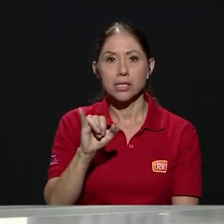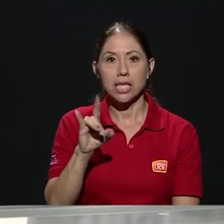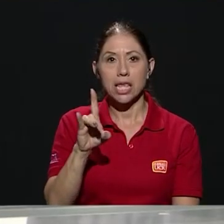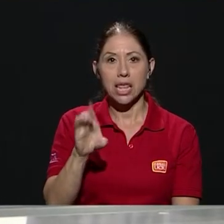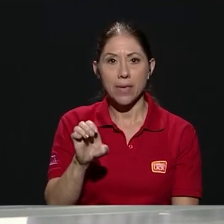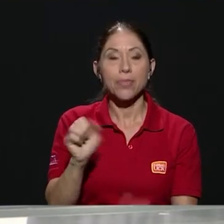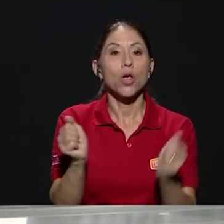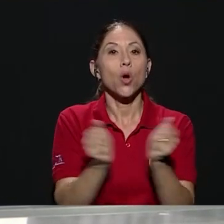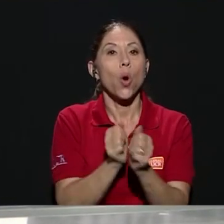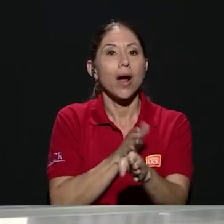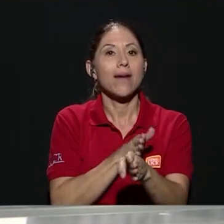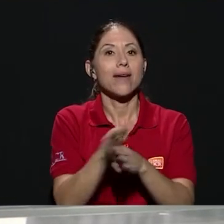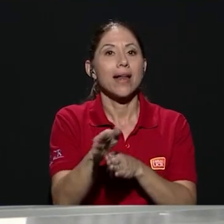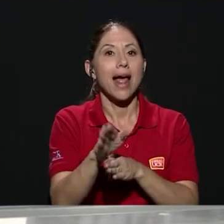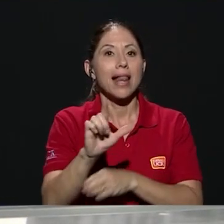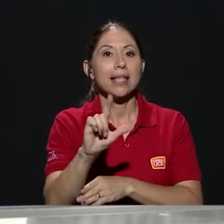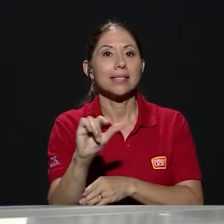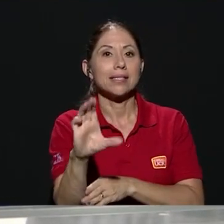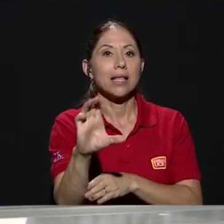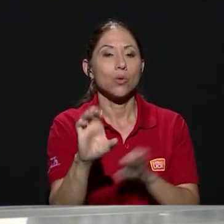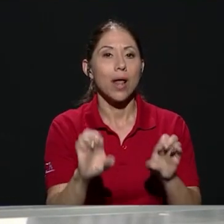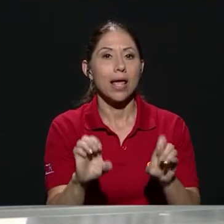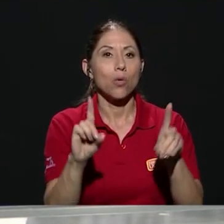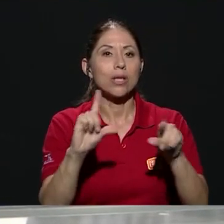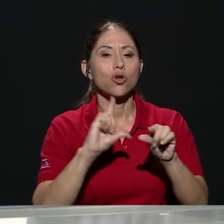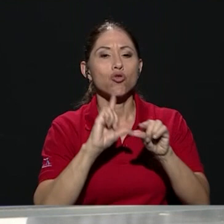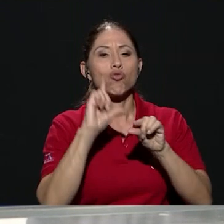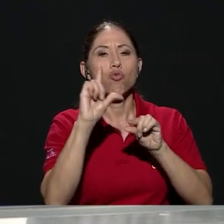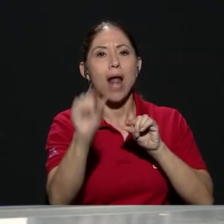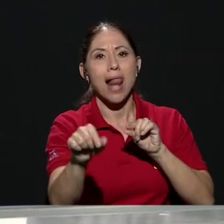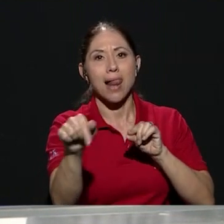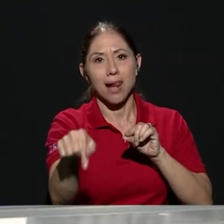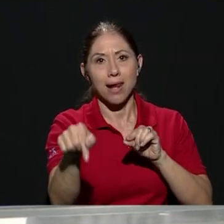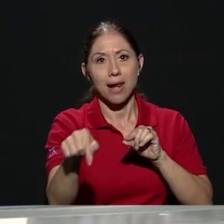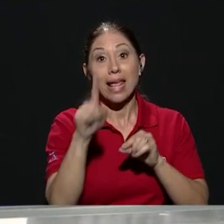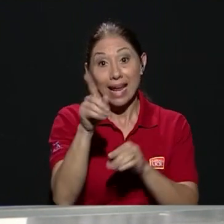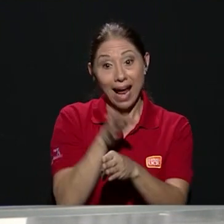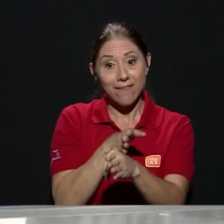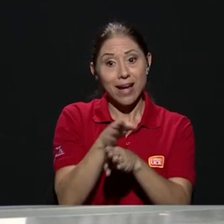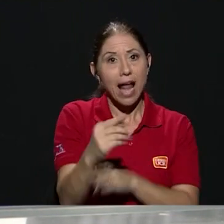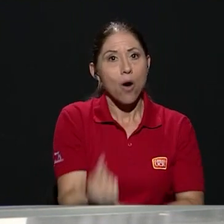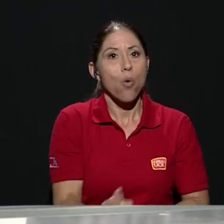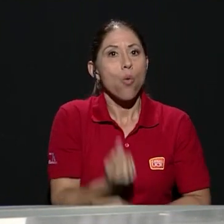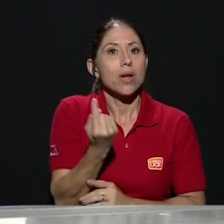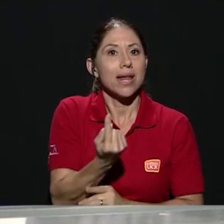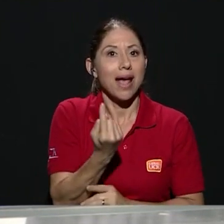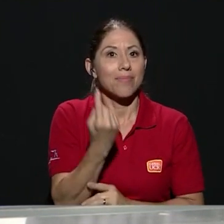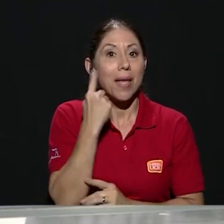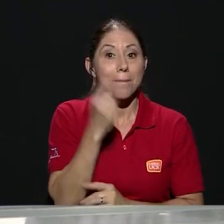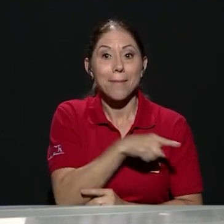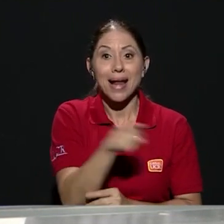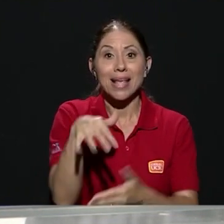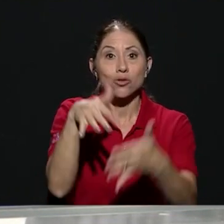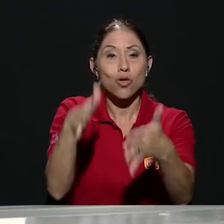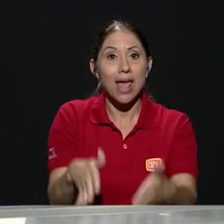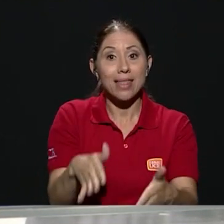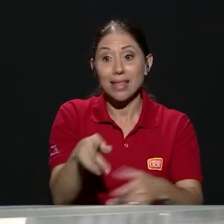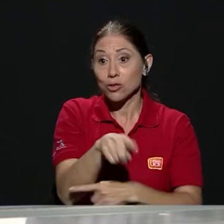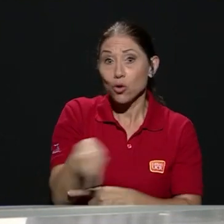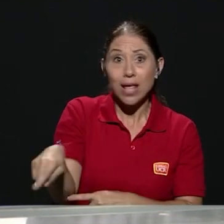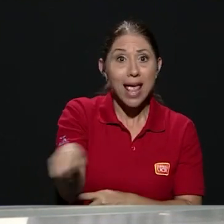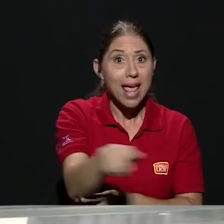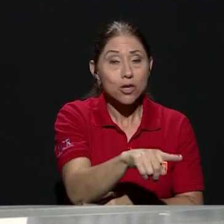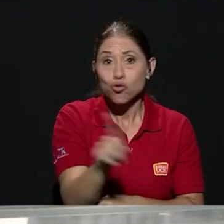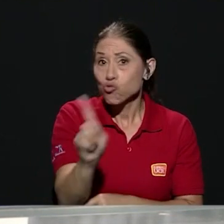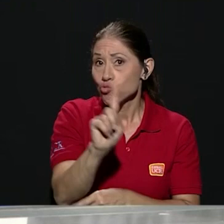carrera de licenciatura en educación rural, que era una carrera única para estudiantes, donde se les exime de hacer el examen de